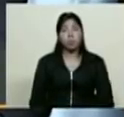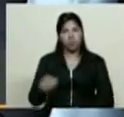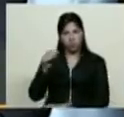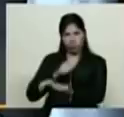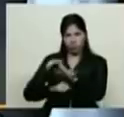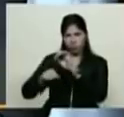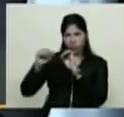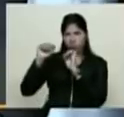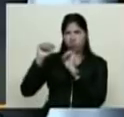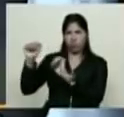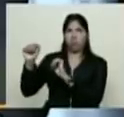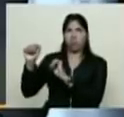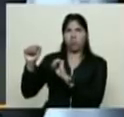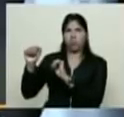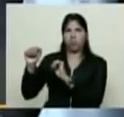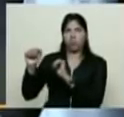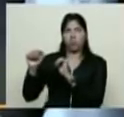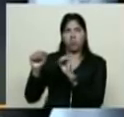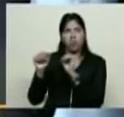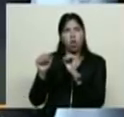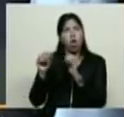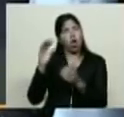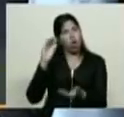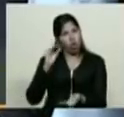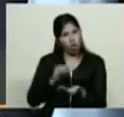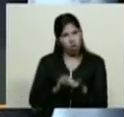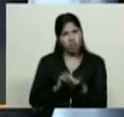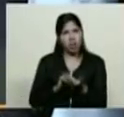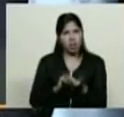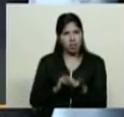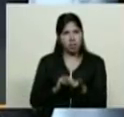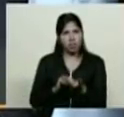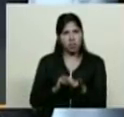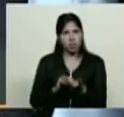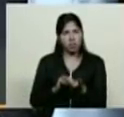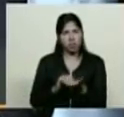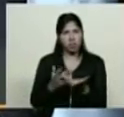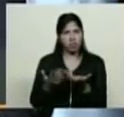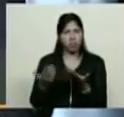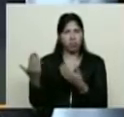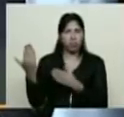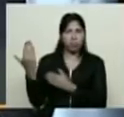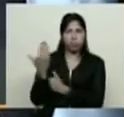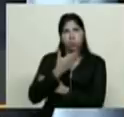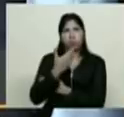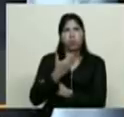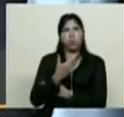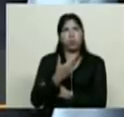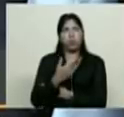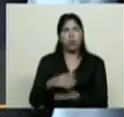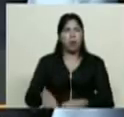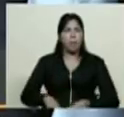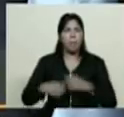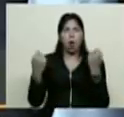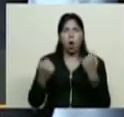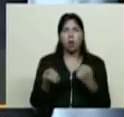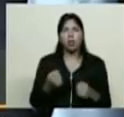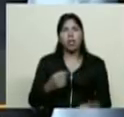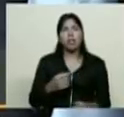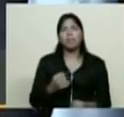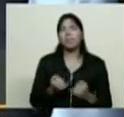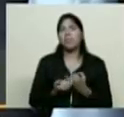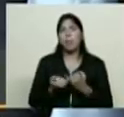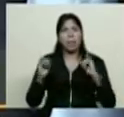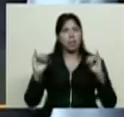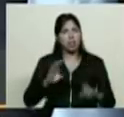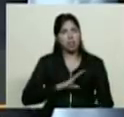Rechazamos esta nueva acción que violenta la soberanía de nuestro país, pues